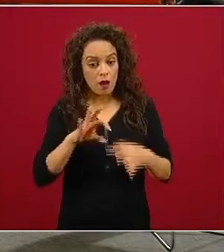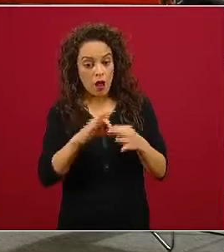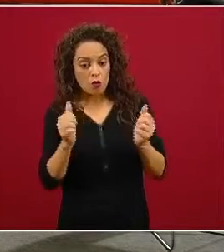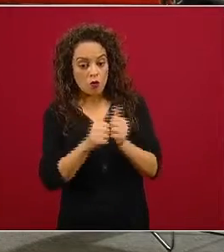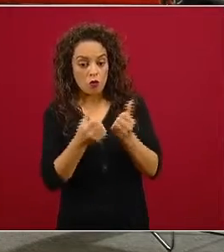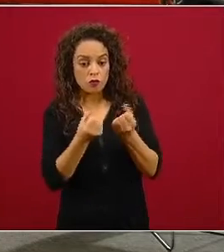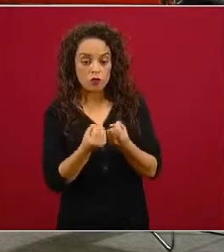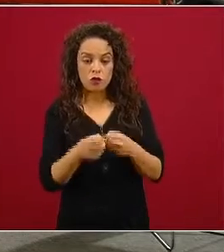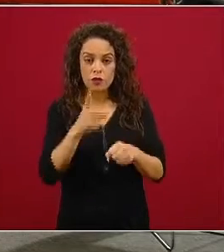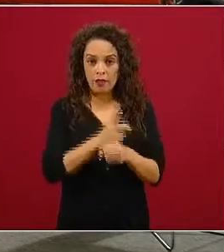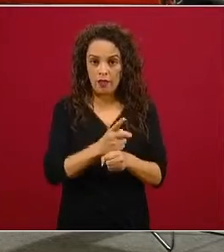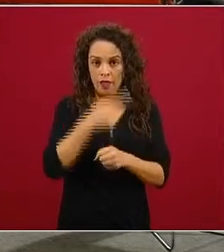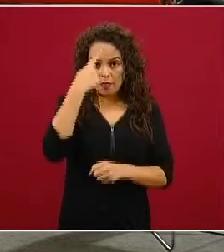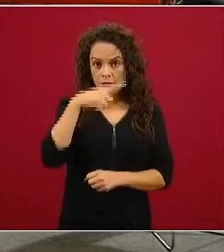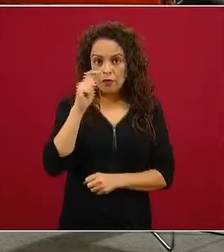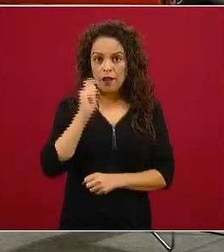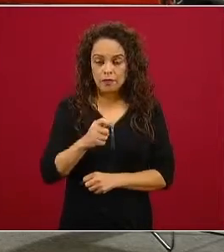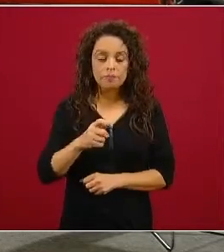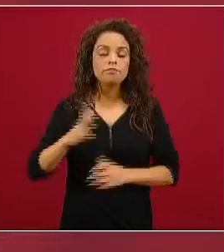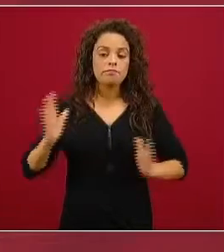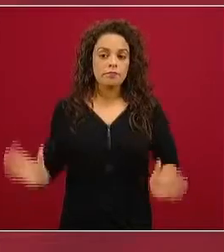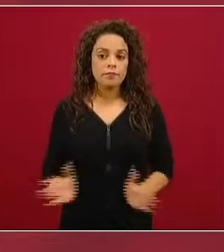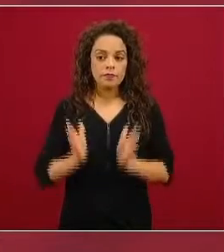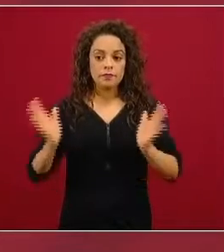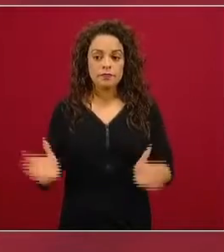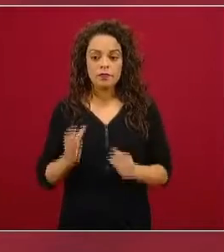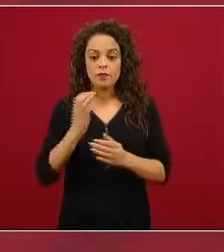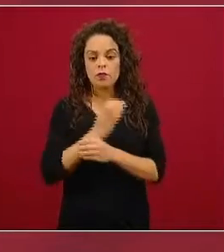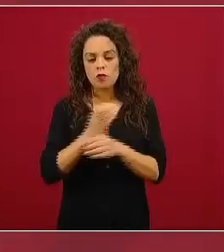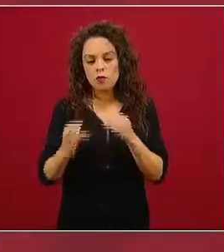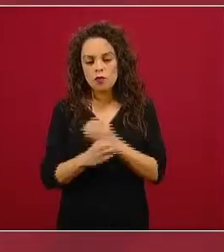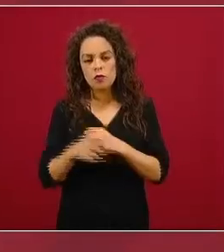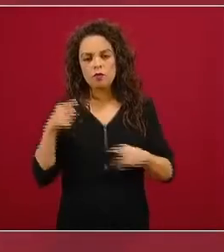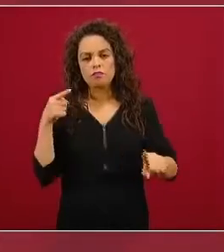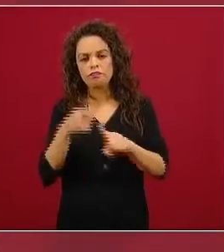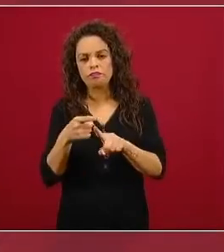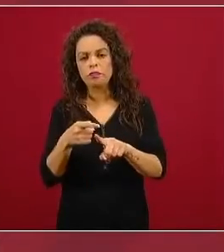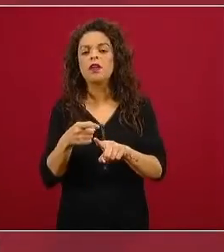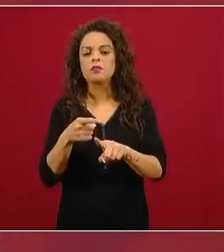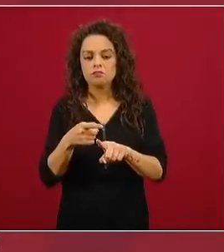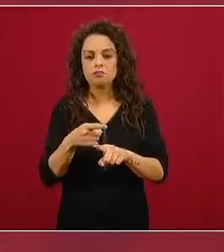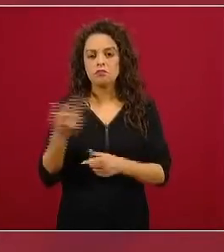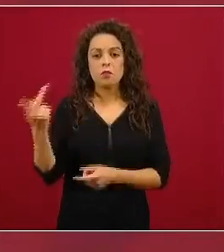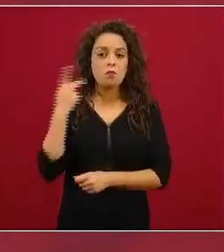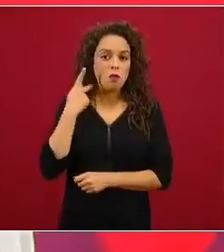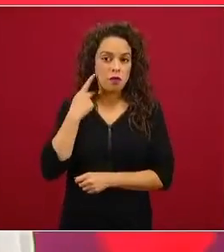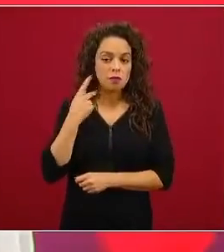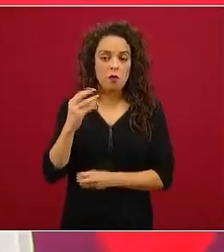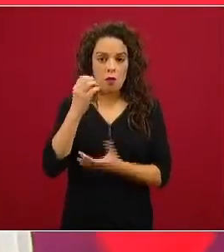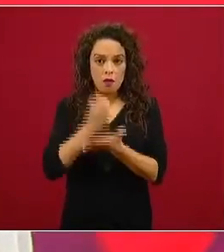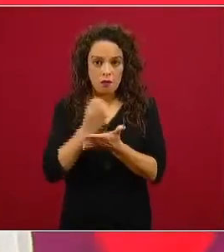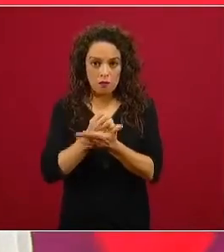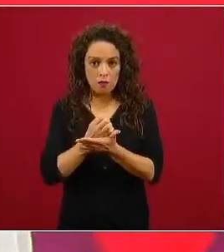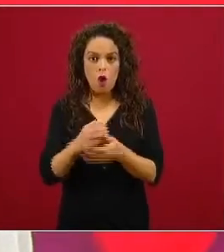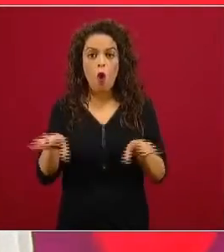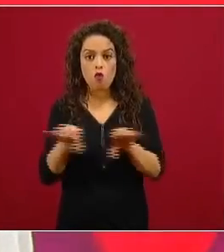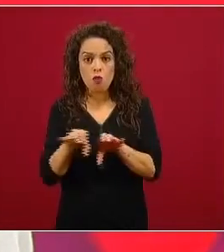Pero eso no tiene nada que ver con la infodemia. La infodemia es este esfuerzo construido por desinformar, por descalificar